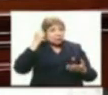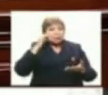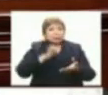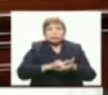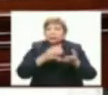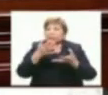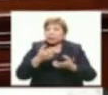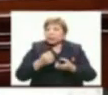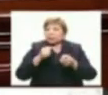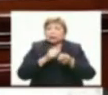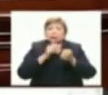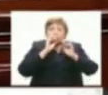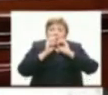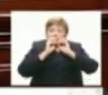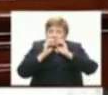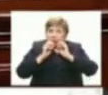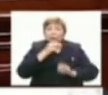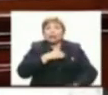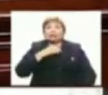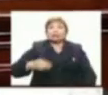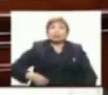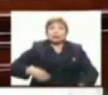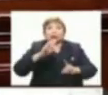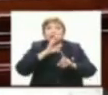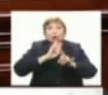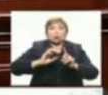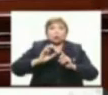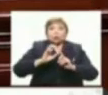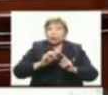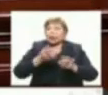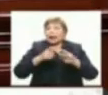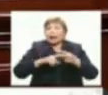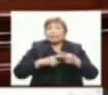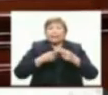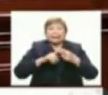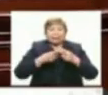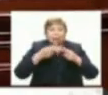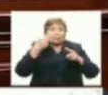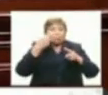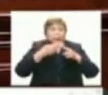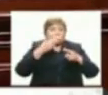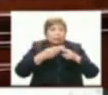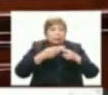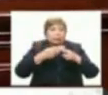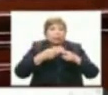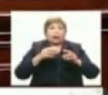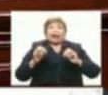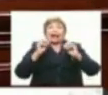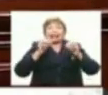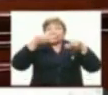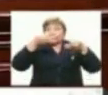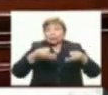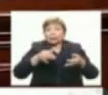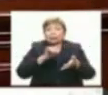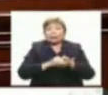se requiere una reestructuración del Ministerio de Cultura, empezando por el nombre, que atendiendo a la